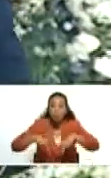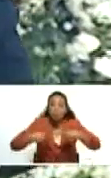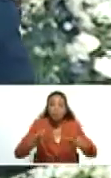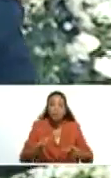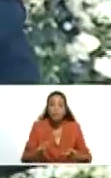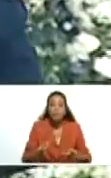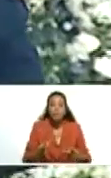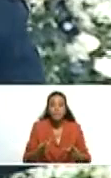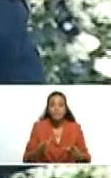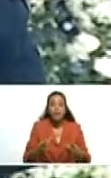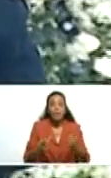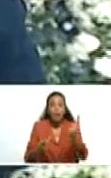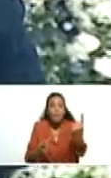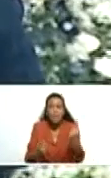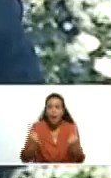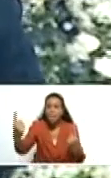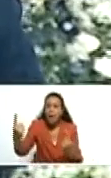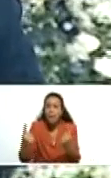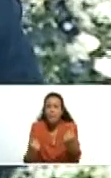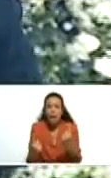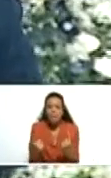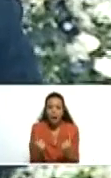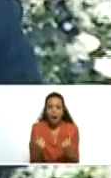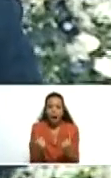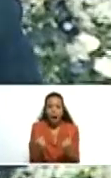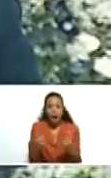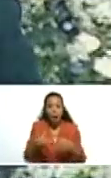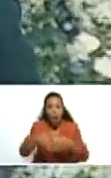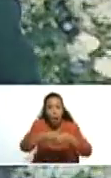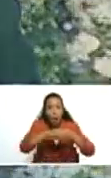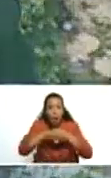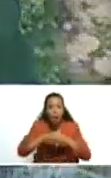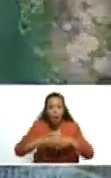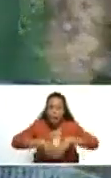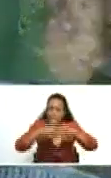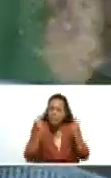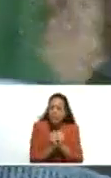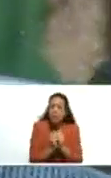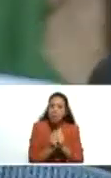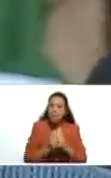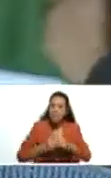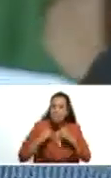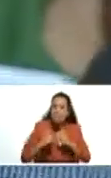Ahí estuvimos, y qué bonitas batallas dimos.